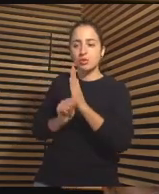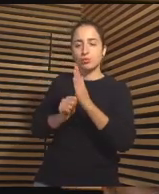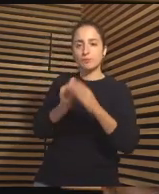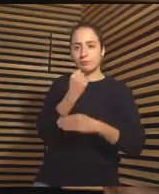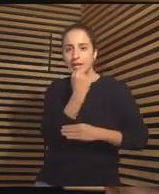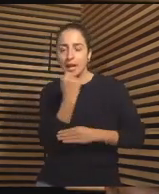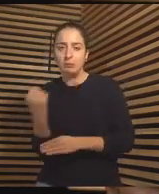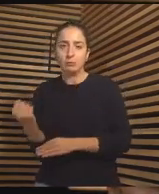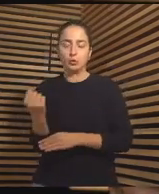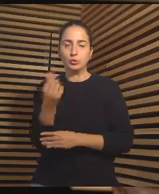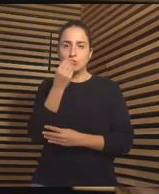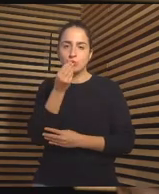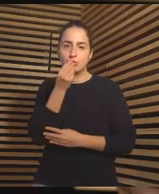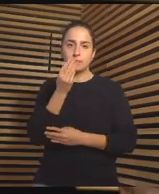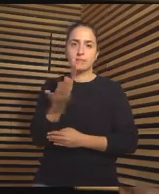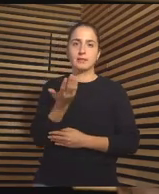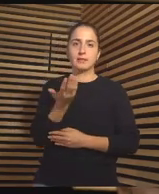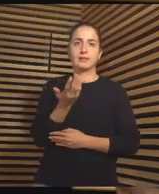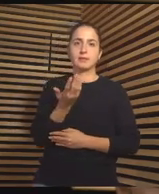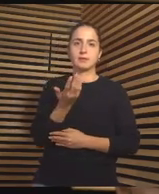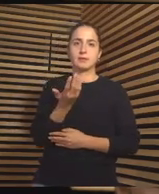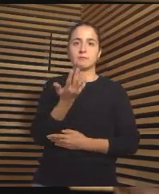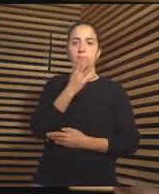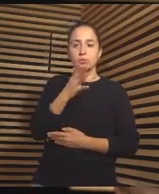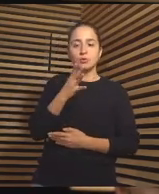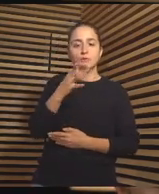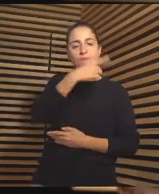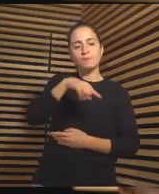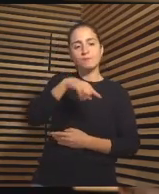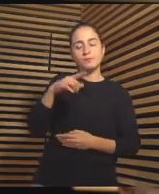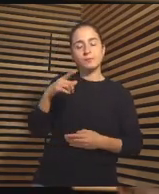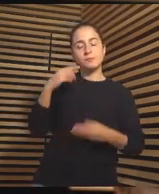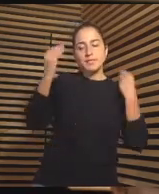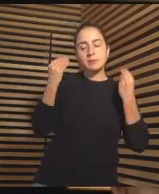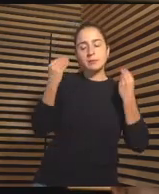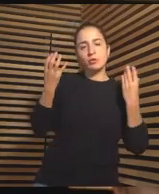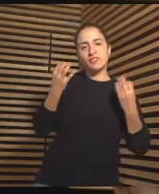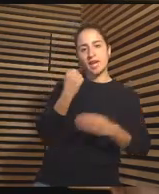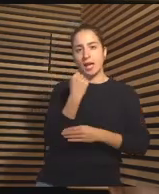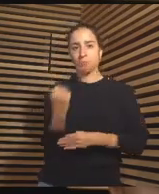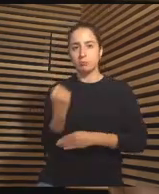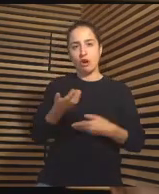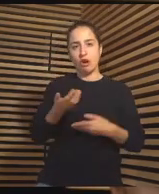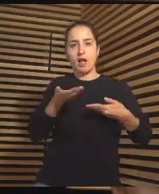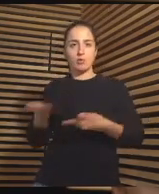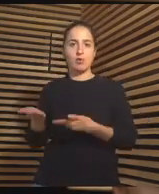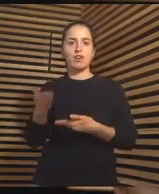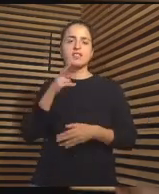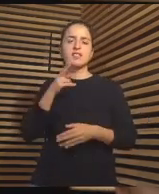bares porque entendíamos que había que ayudarles. Eso es generosidad.